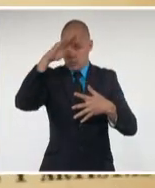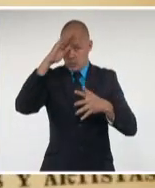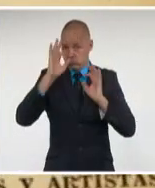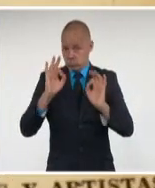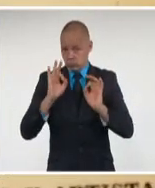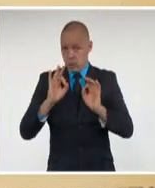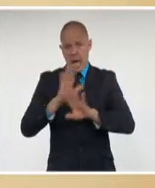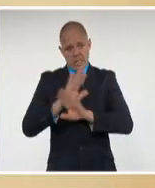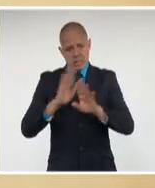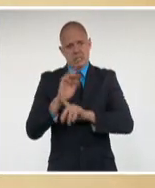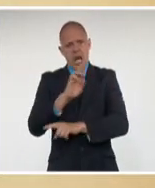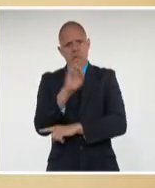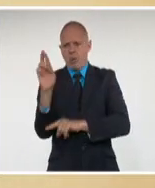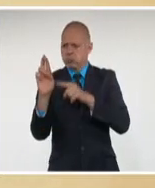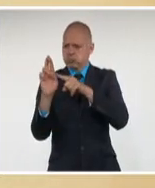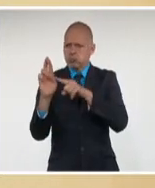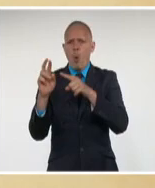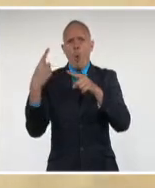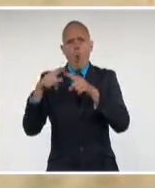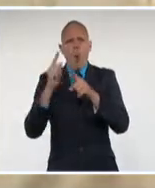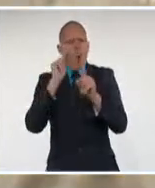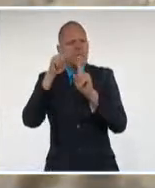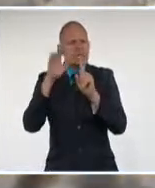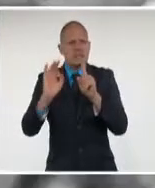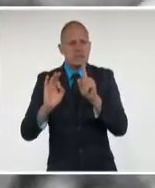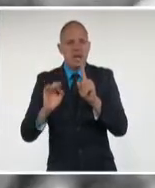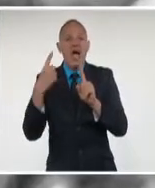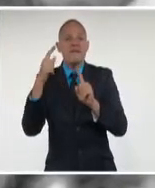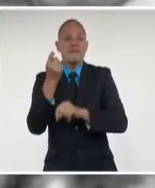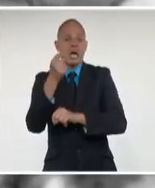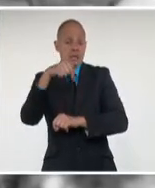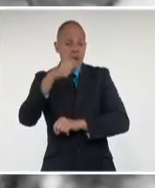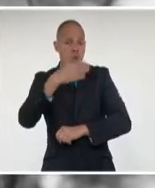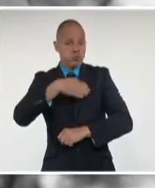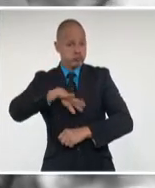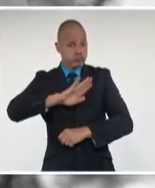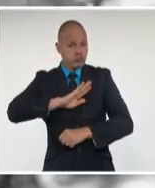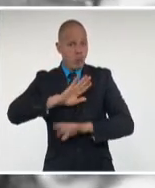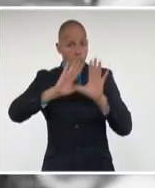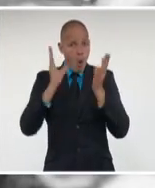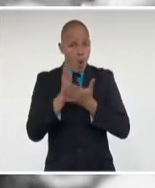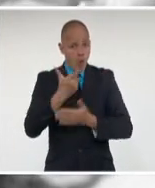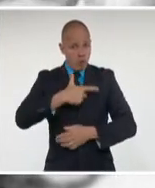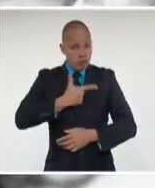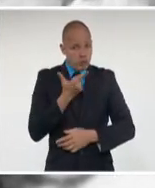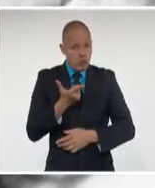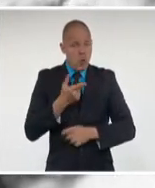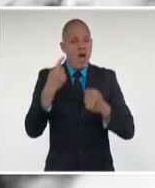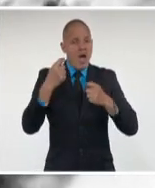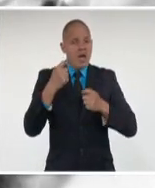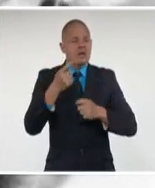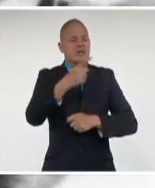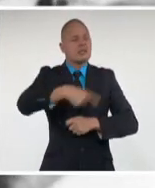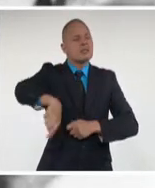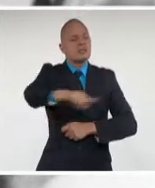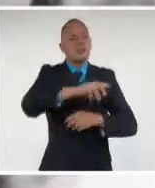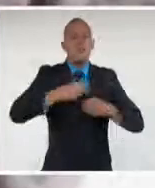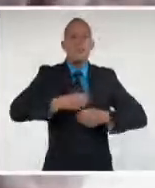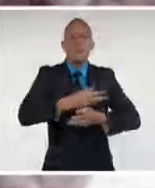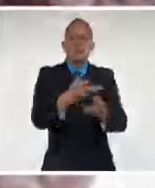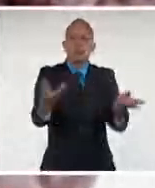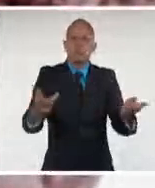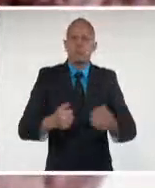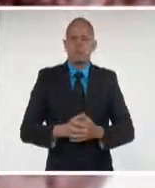de los principios del proceso es que la cultura es para el pueblo y sus artistas, escritores, promotores de su